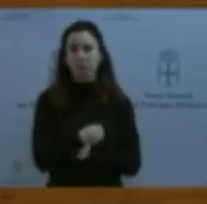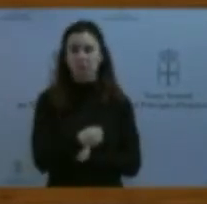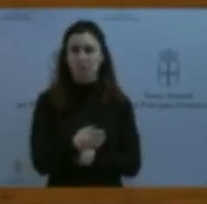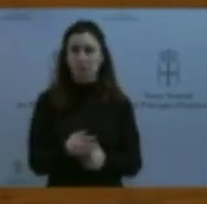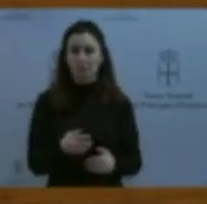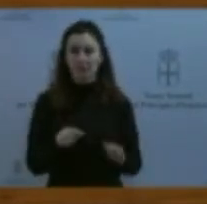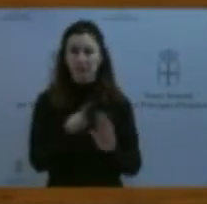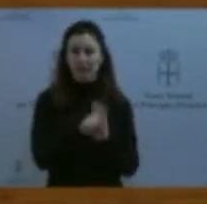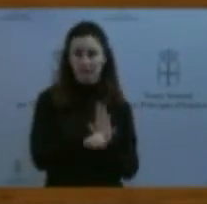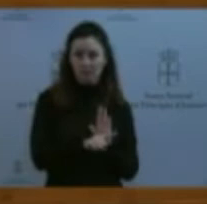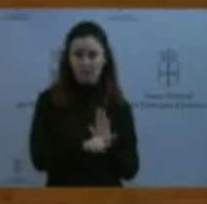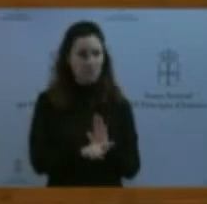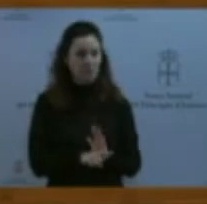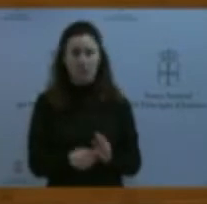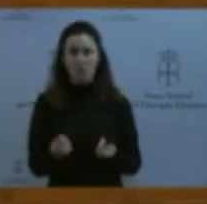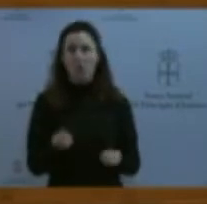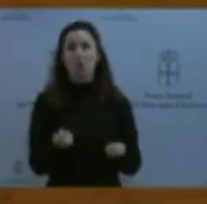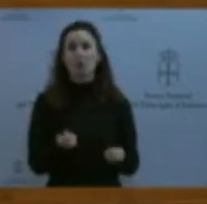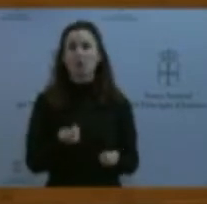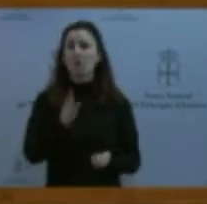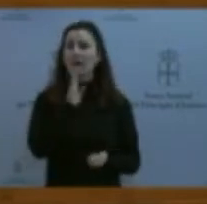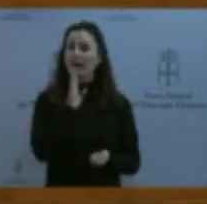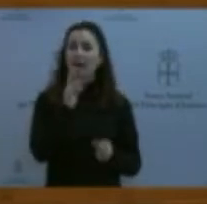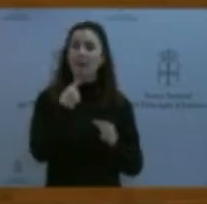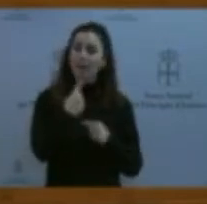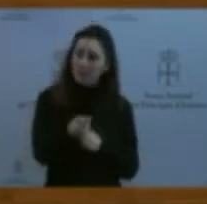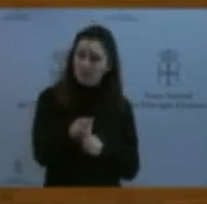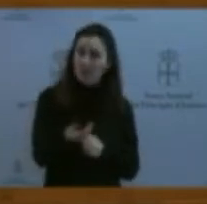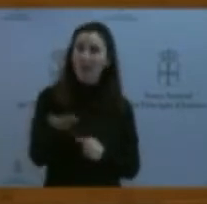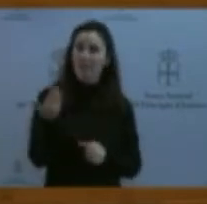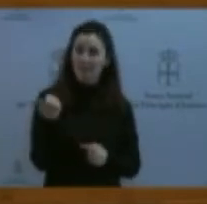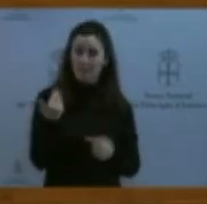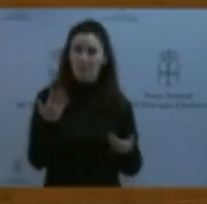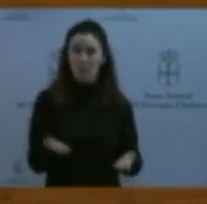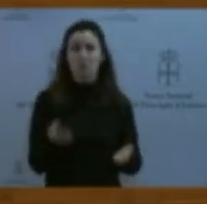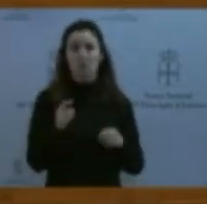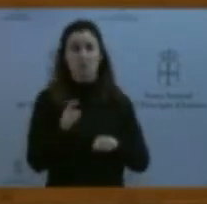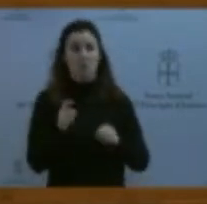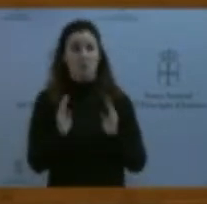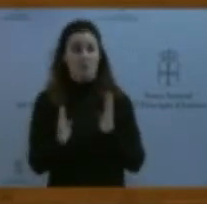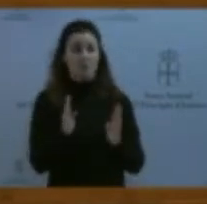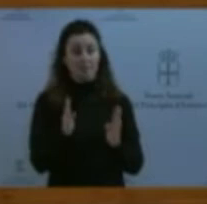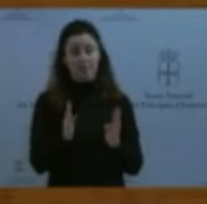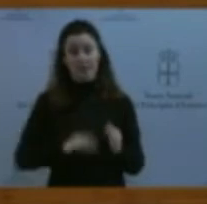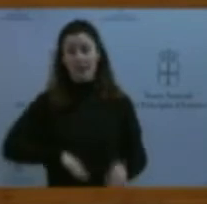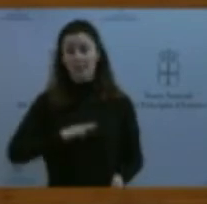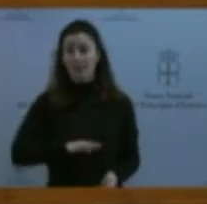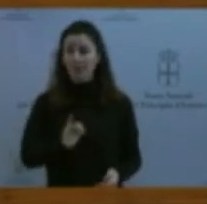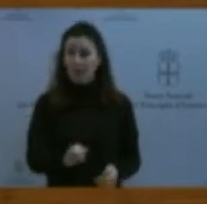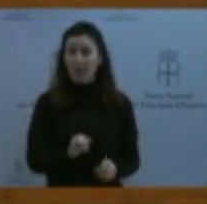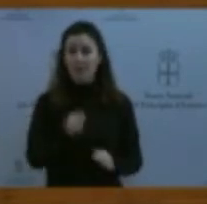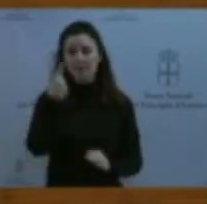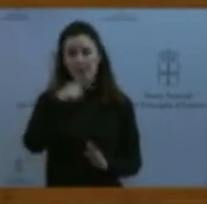le he ilustrado anteriormente, los tiempos en la medida de lo posible, teniendo en cuenta las pautas que hay establecidas a ese respecto, y le